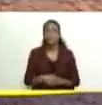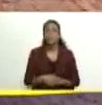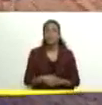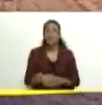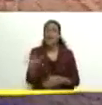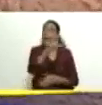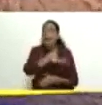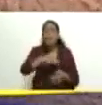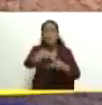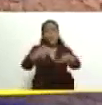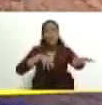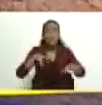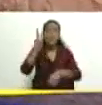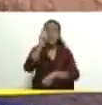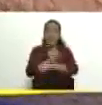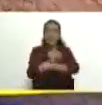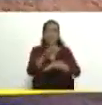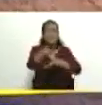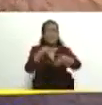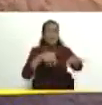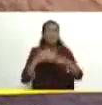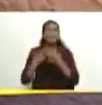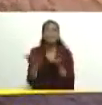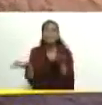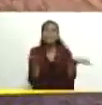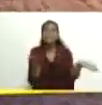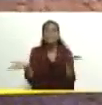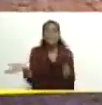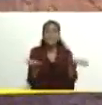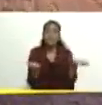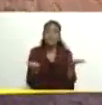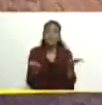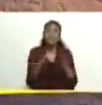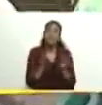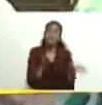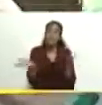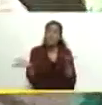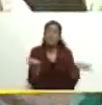Casi toda La Vega. ¿Cómo? Presta servicio en nuestras comunidades.